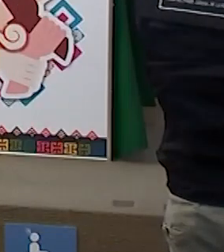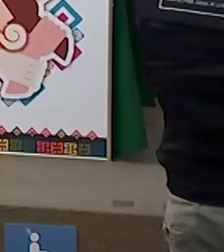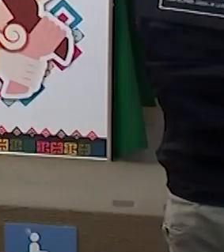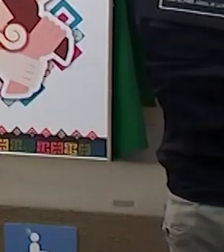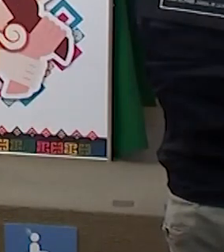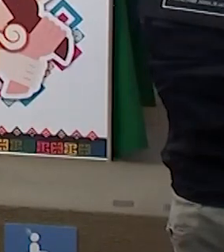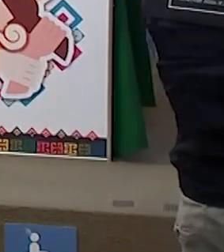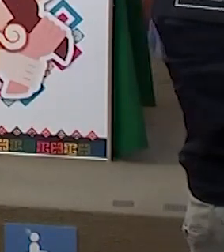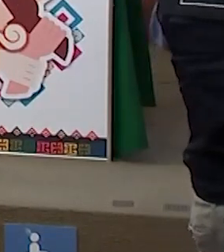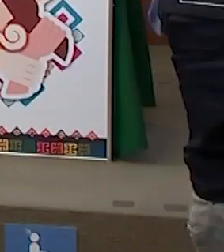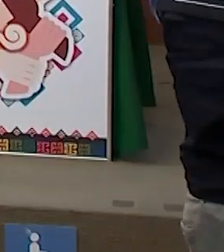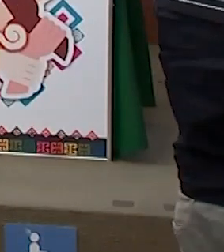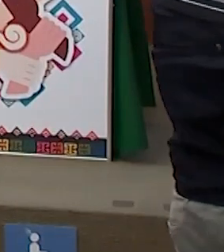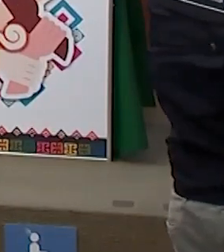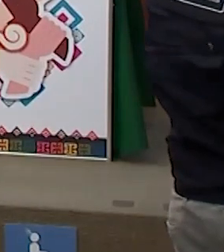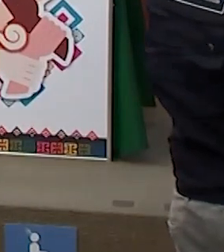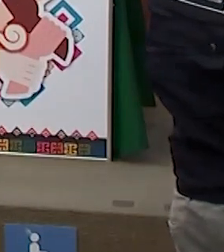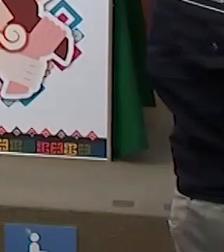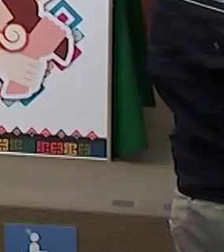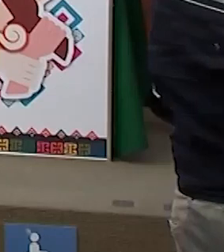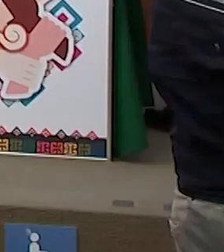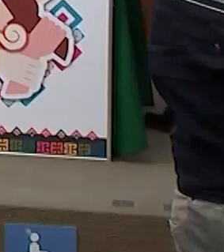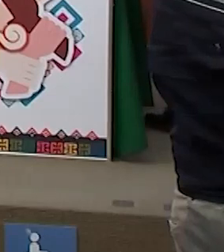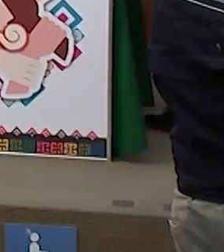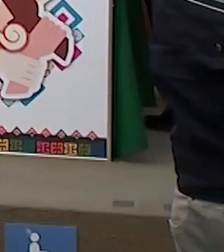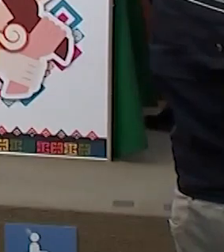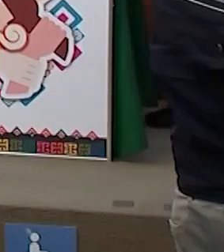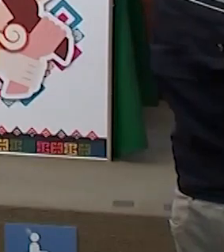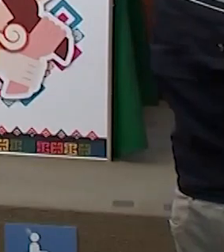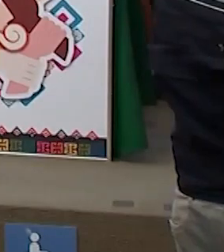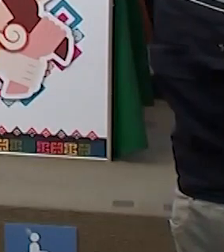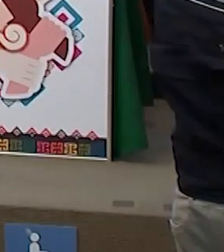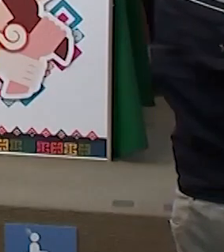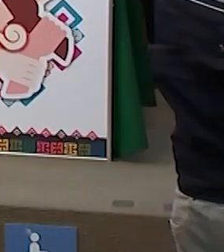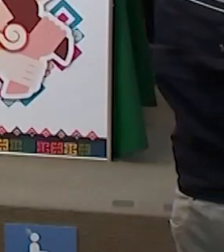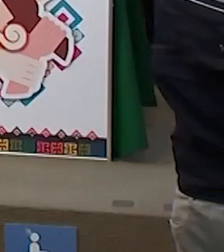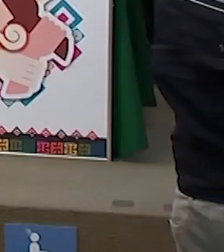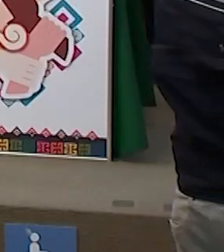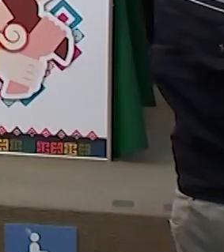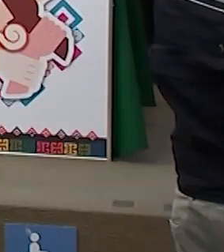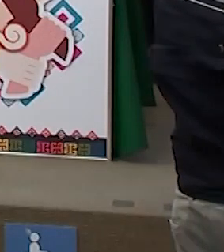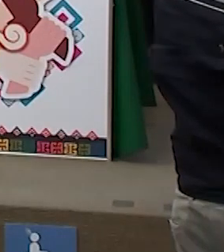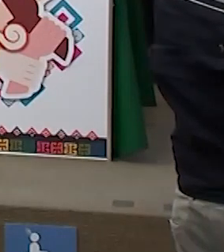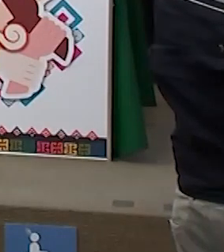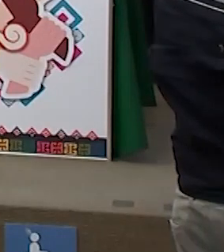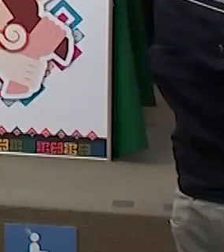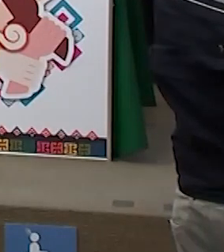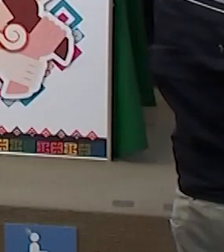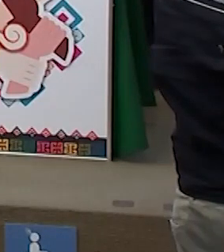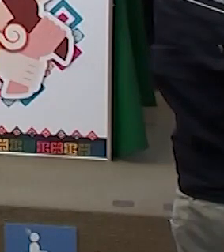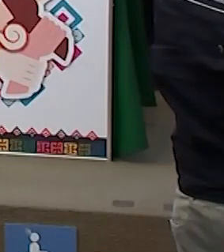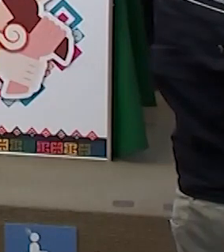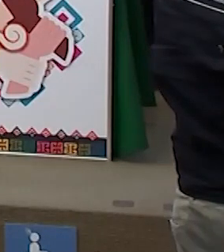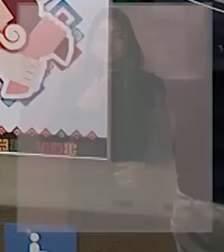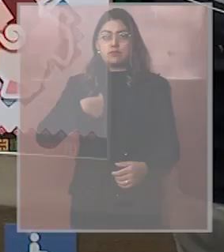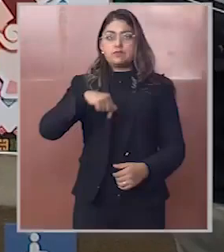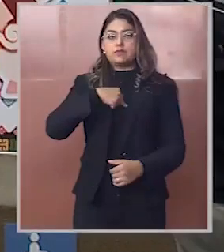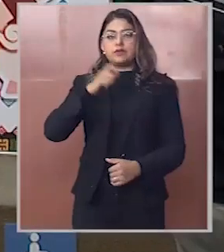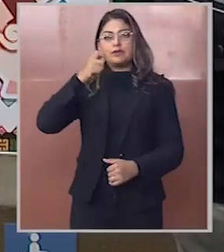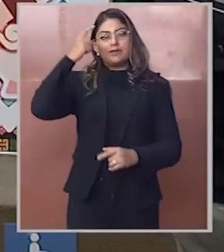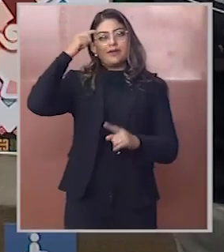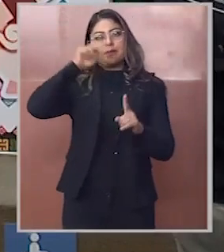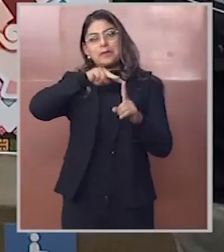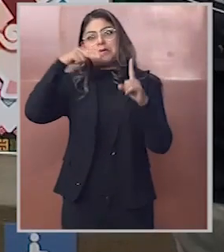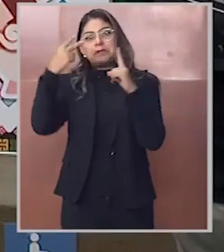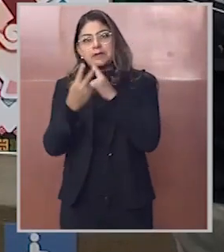Alianza para nosotras Pues tan importante e la perspectiva intercultural de la cual ya se ha hablado no tan importante